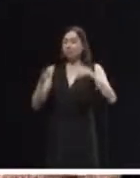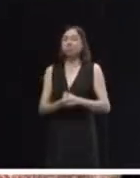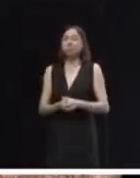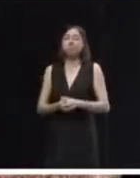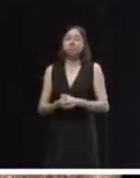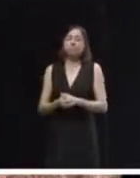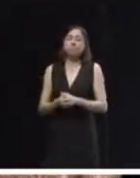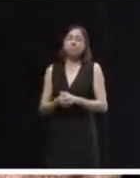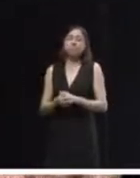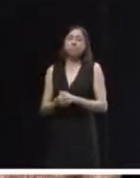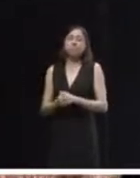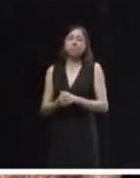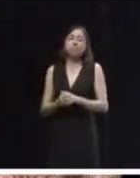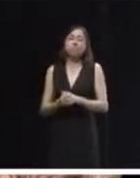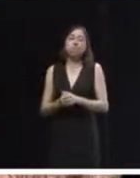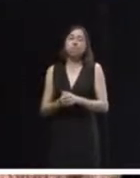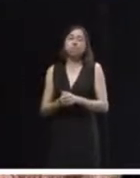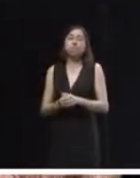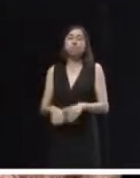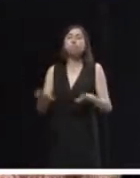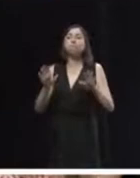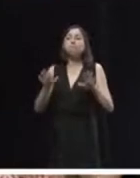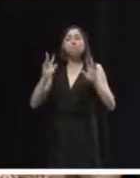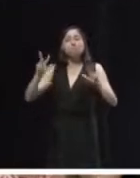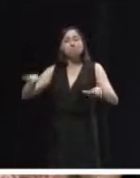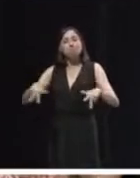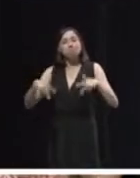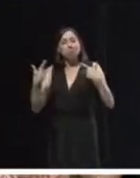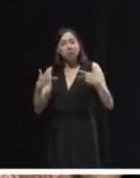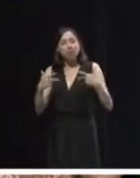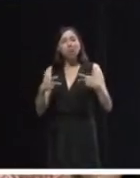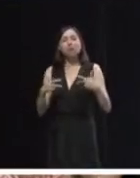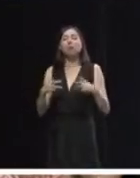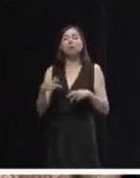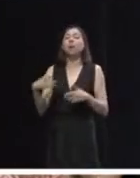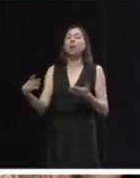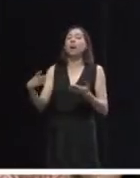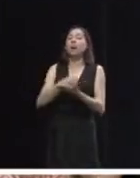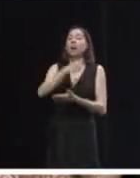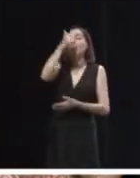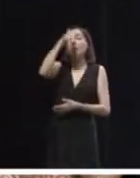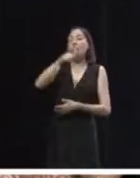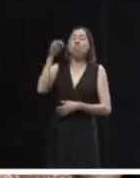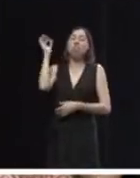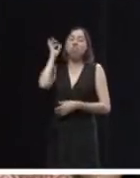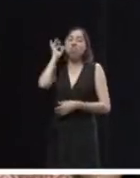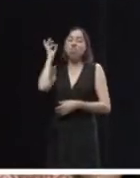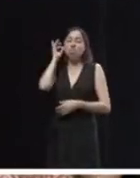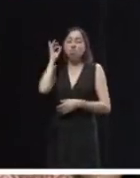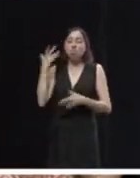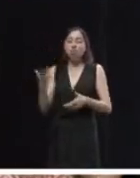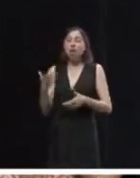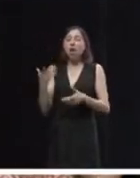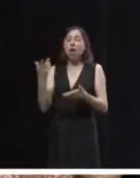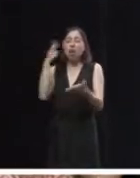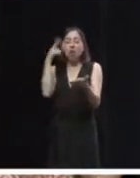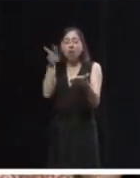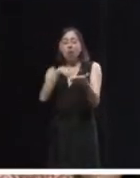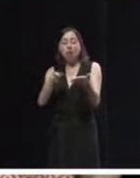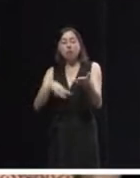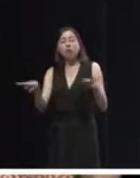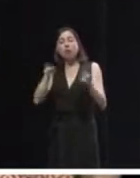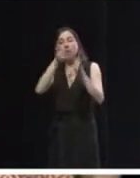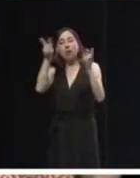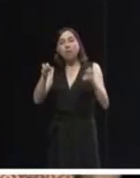proyecto. Me van a permitir, todas y todes, hacer una lectura en términos feministas de lo